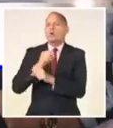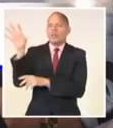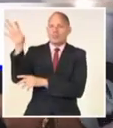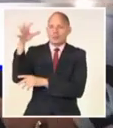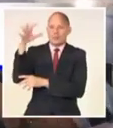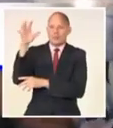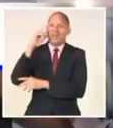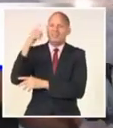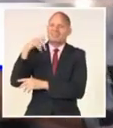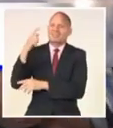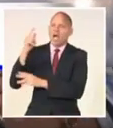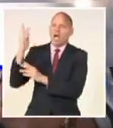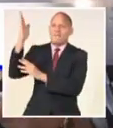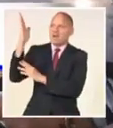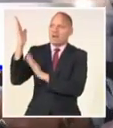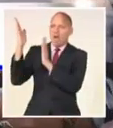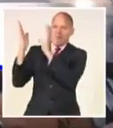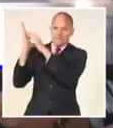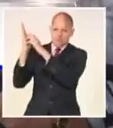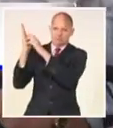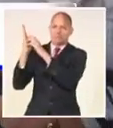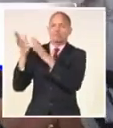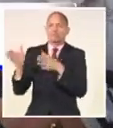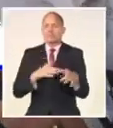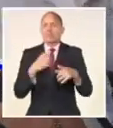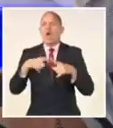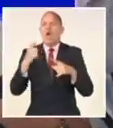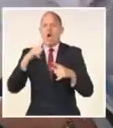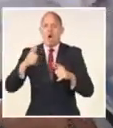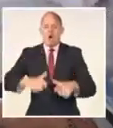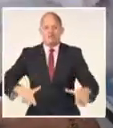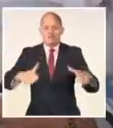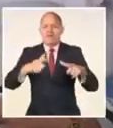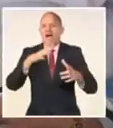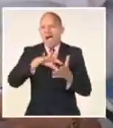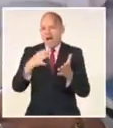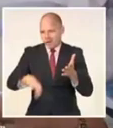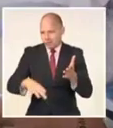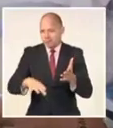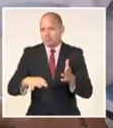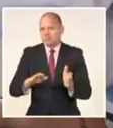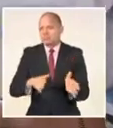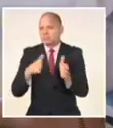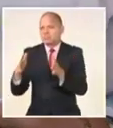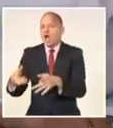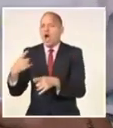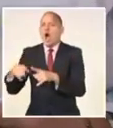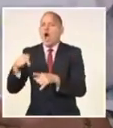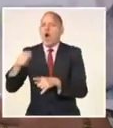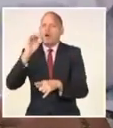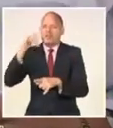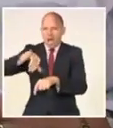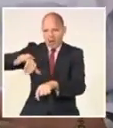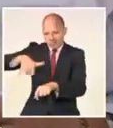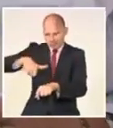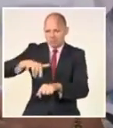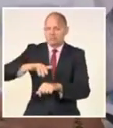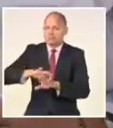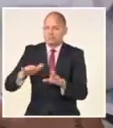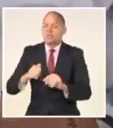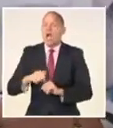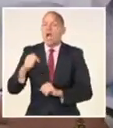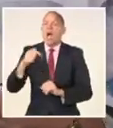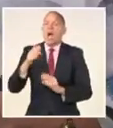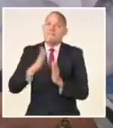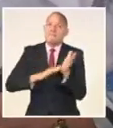las ollas arroceras y han sido también las ollas de presión eléctrica, que nos ha dado la posibilidad de que en el mes de julio, a partir